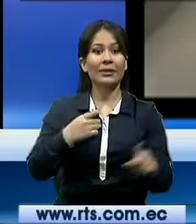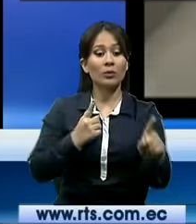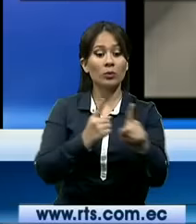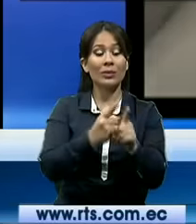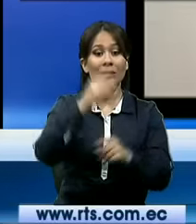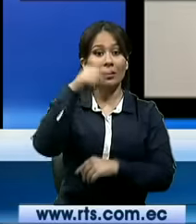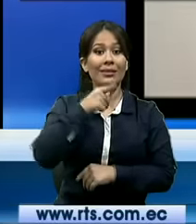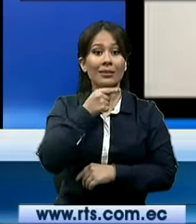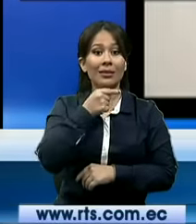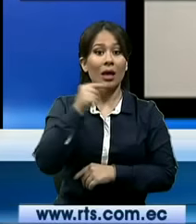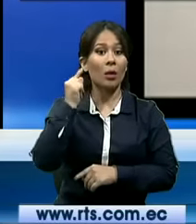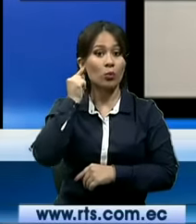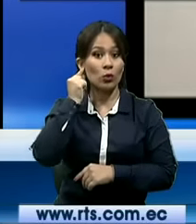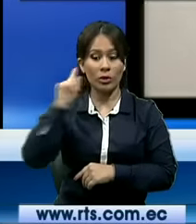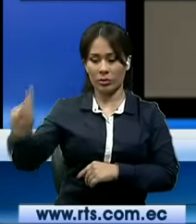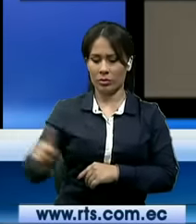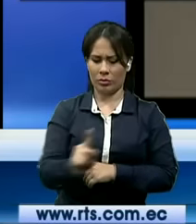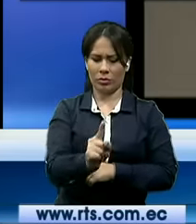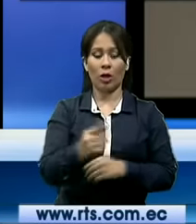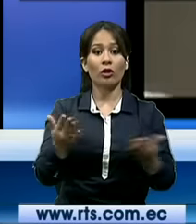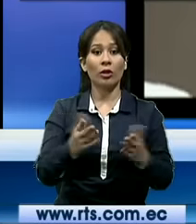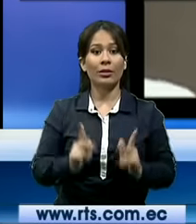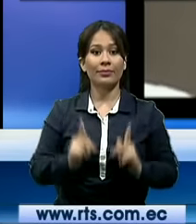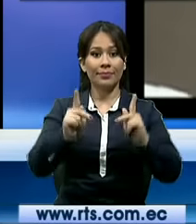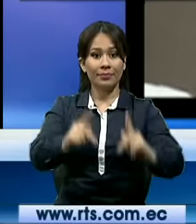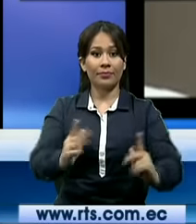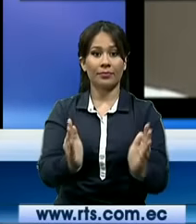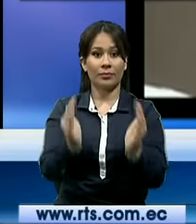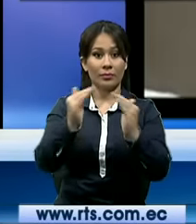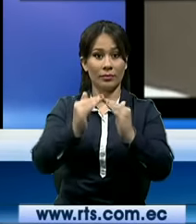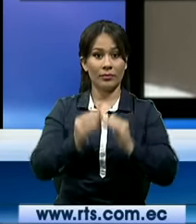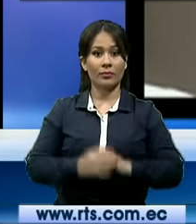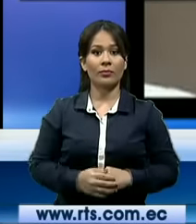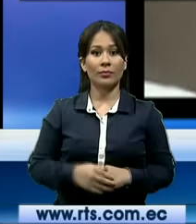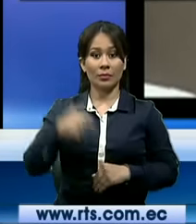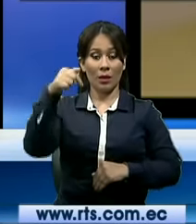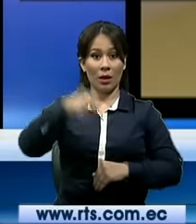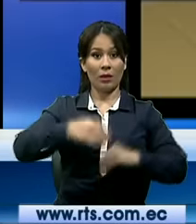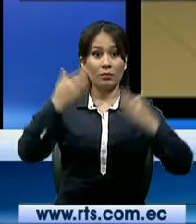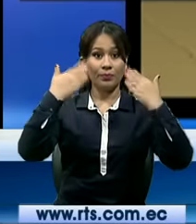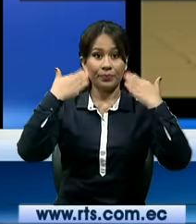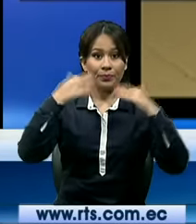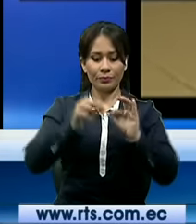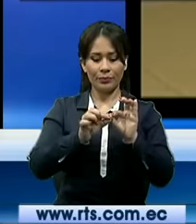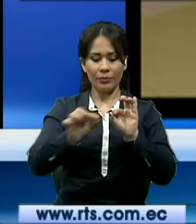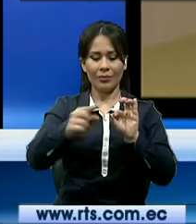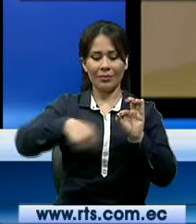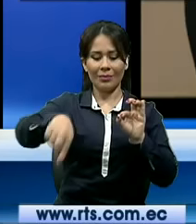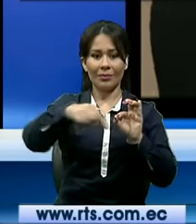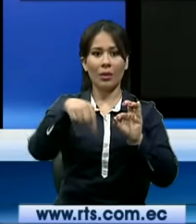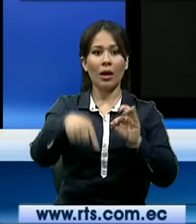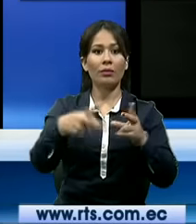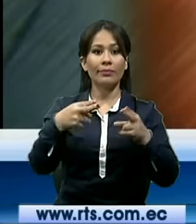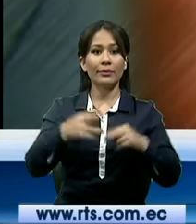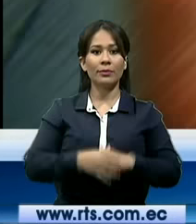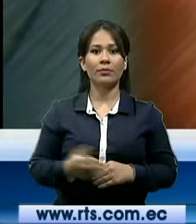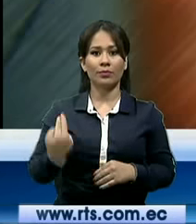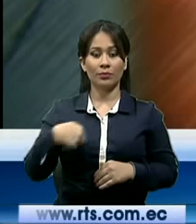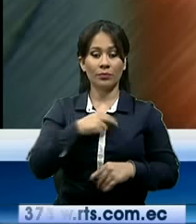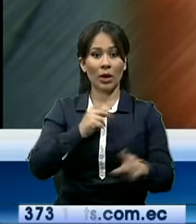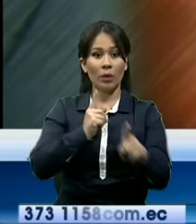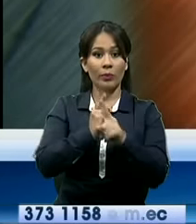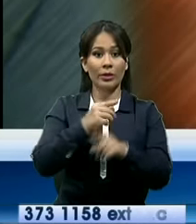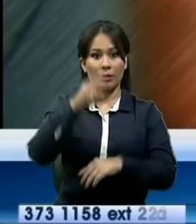salió voluntariamente? La aprehensión se dio en la calle. Presuntamente, los moradores del sector manifiestan que al parecer no es la primera vez. Una